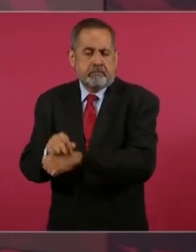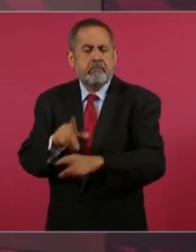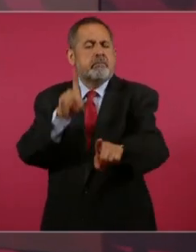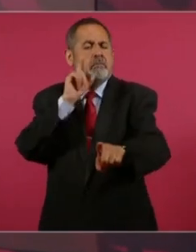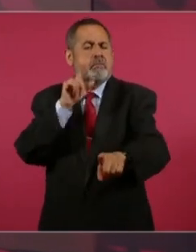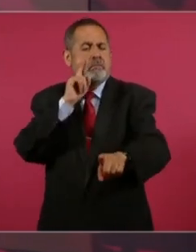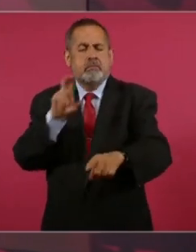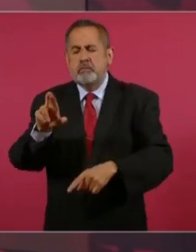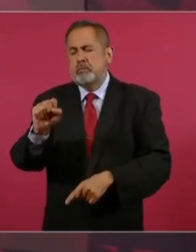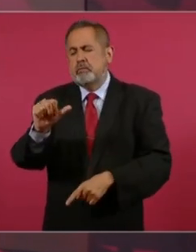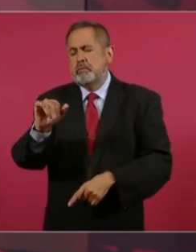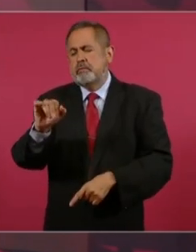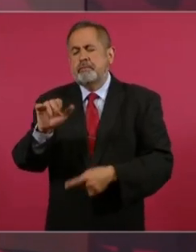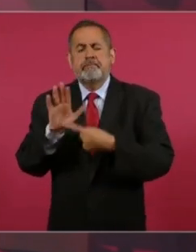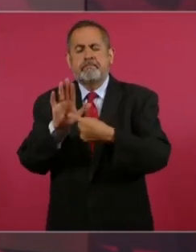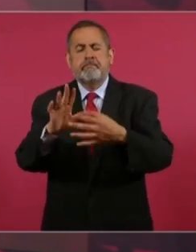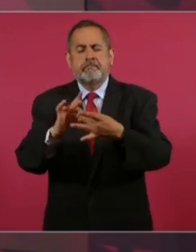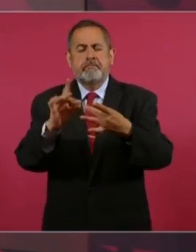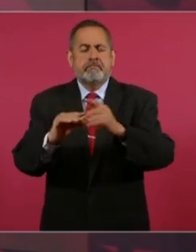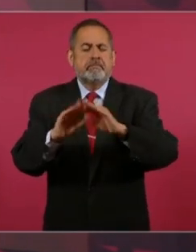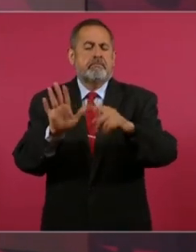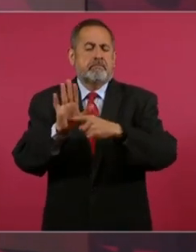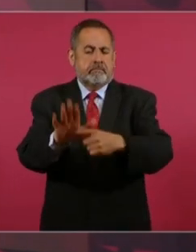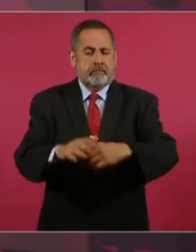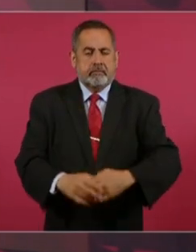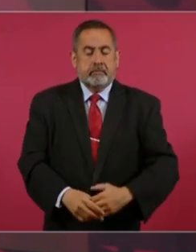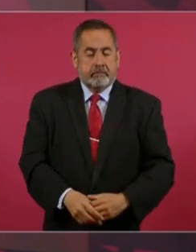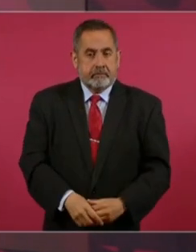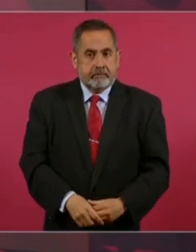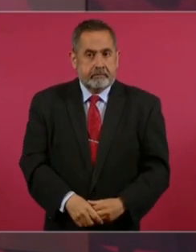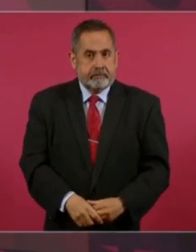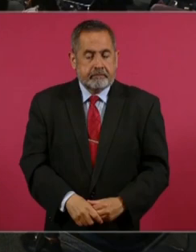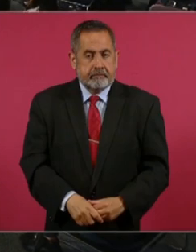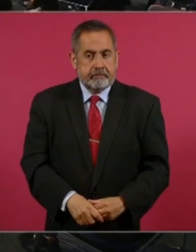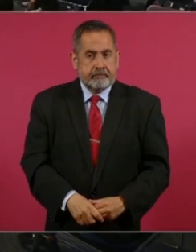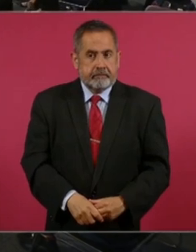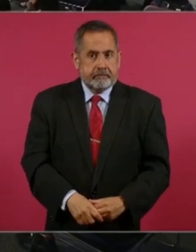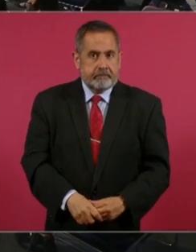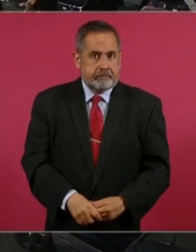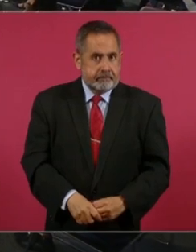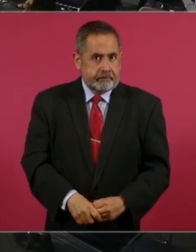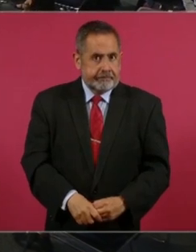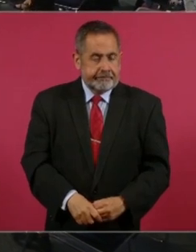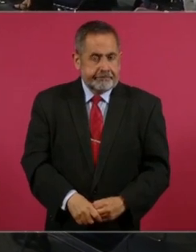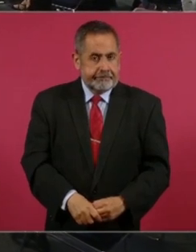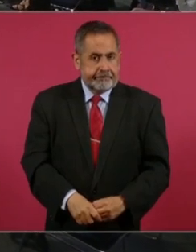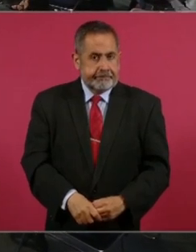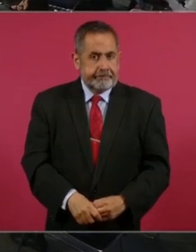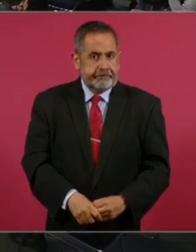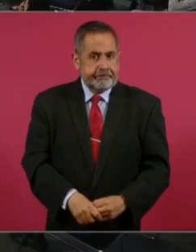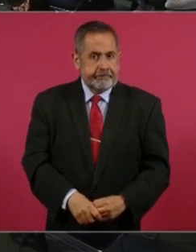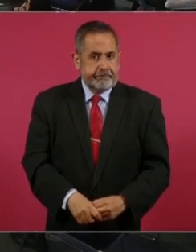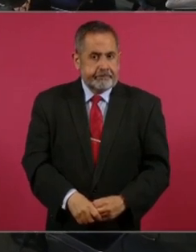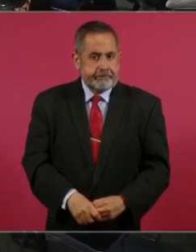Mañana Rosa Isela que nos explique, ¿sí?